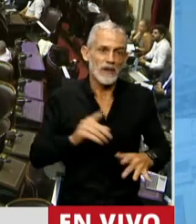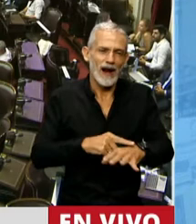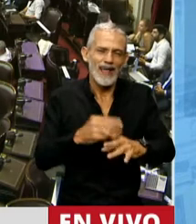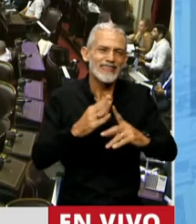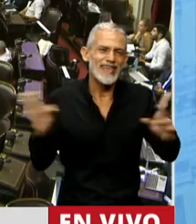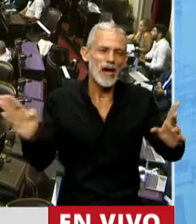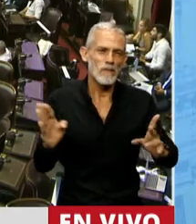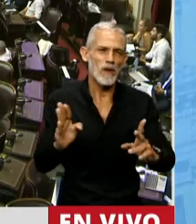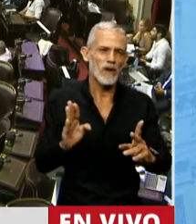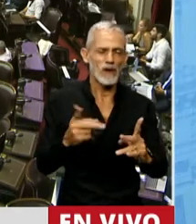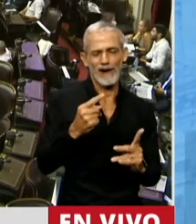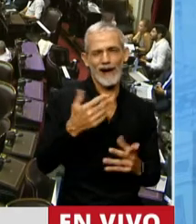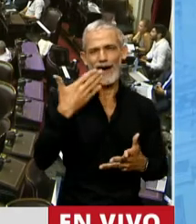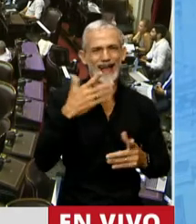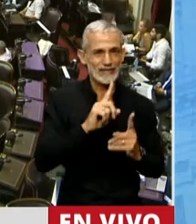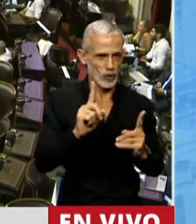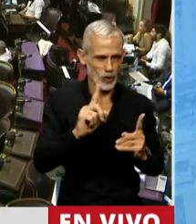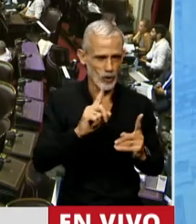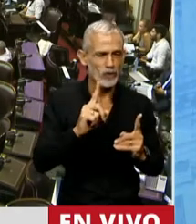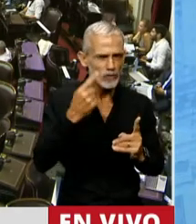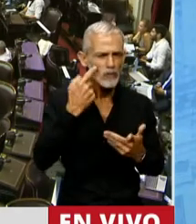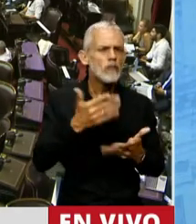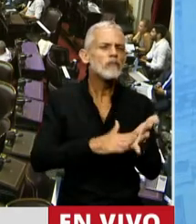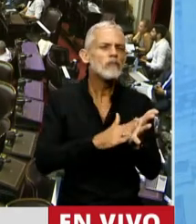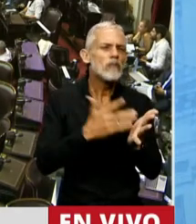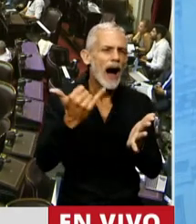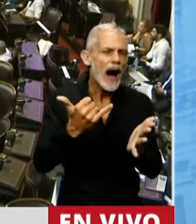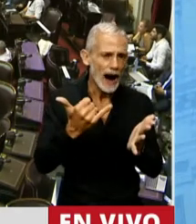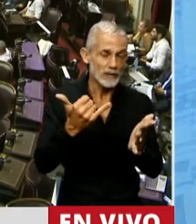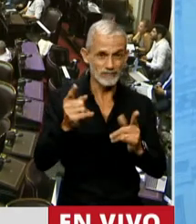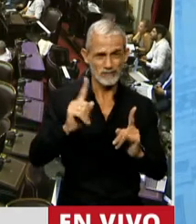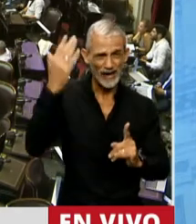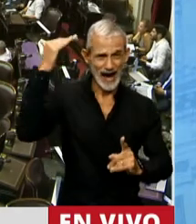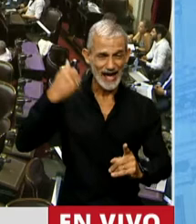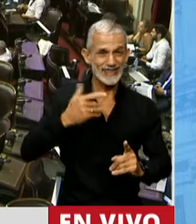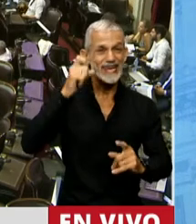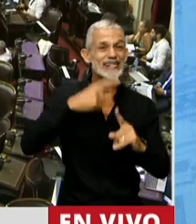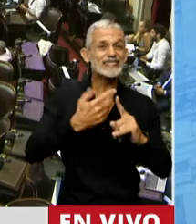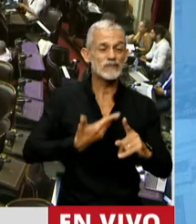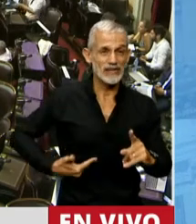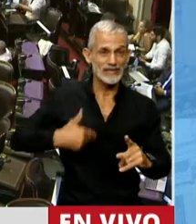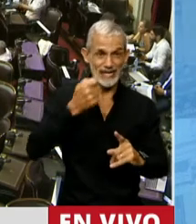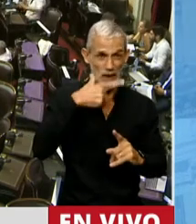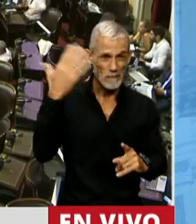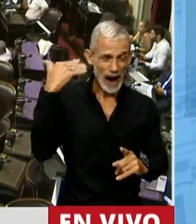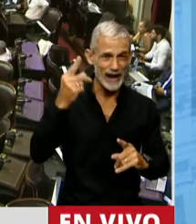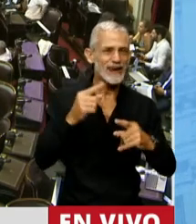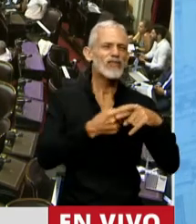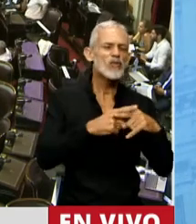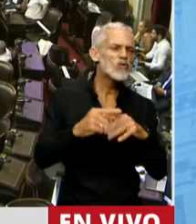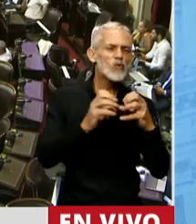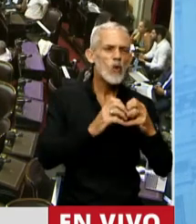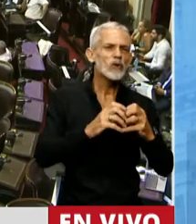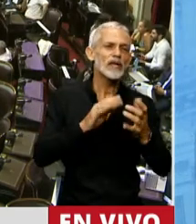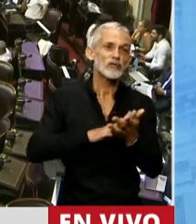tiempo para demostrar que se la tiene. Cuando gobernaba el expresidente Macri y se discutía